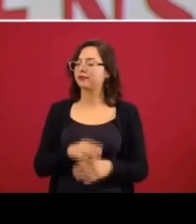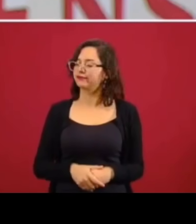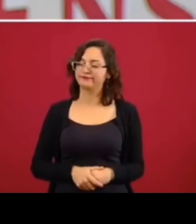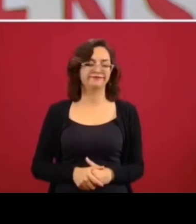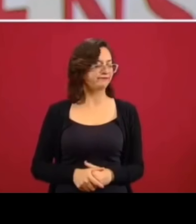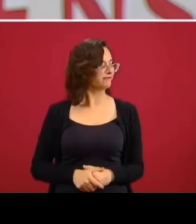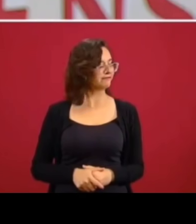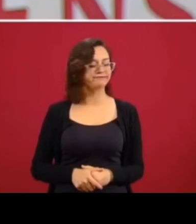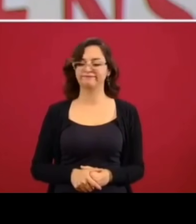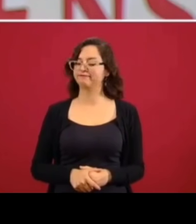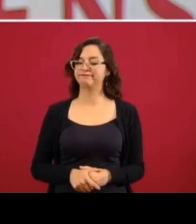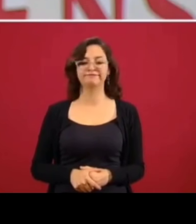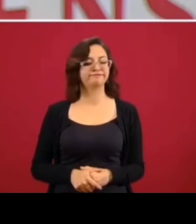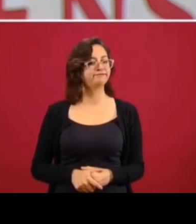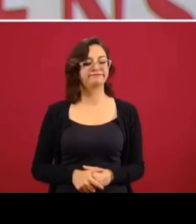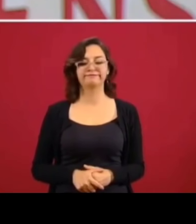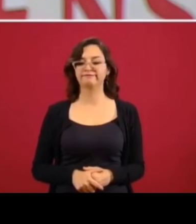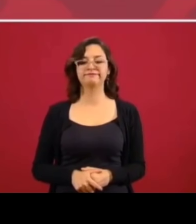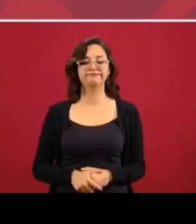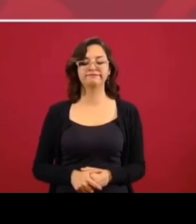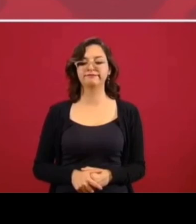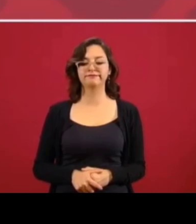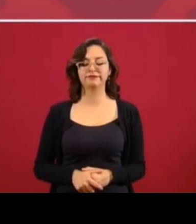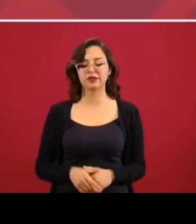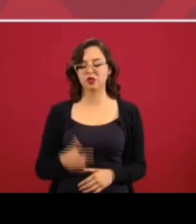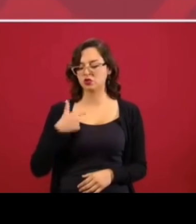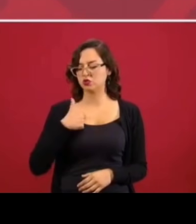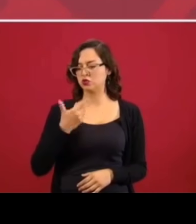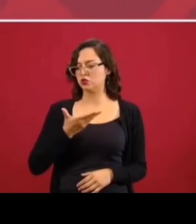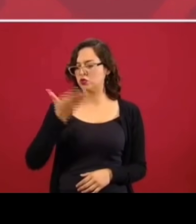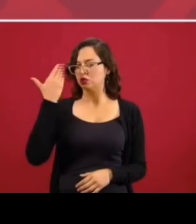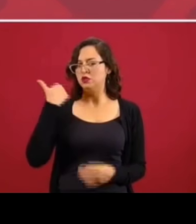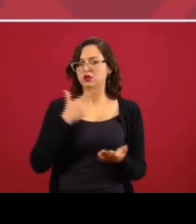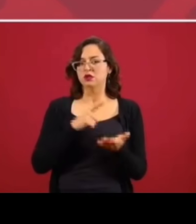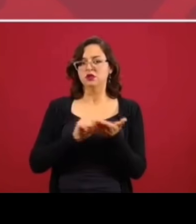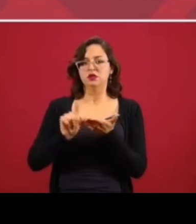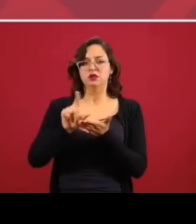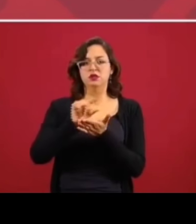leyendo un artículo, no, un Twitter